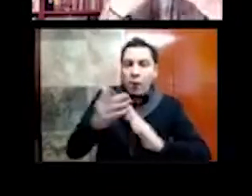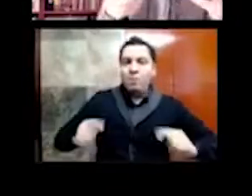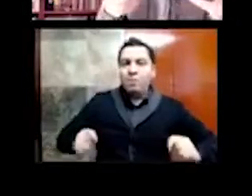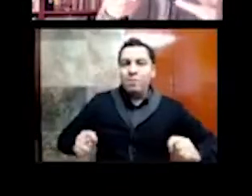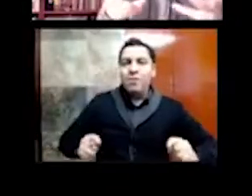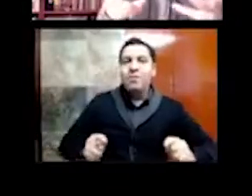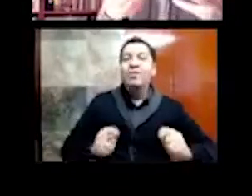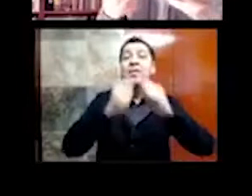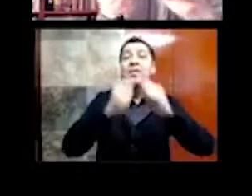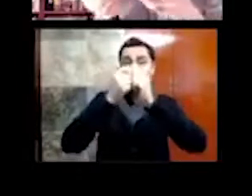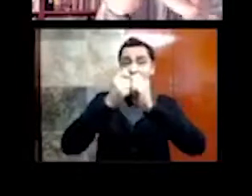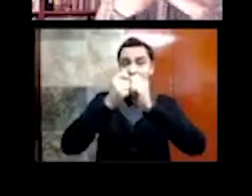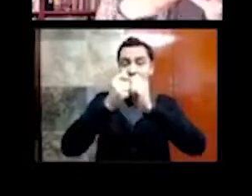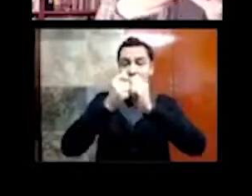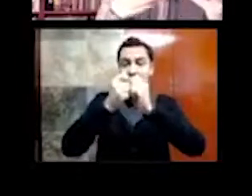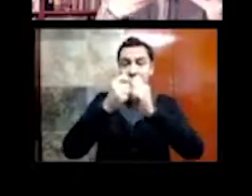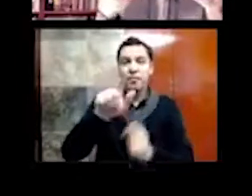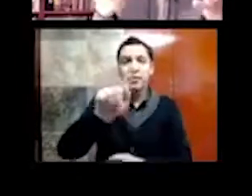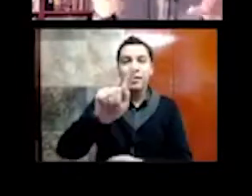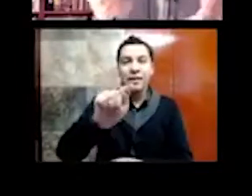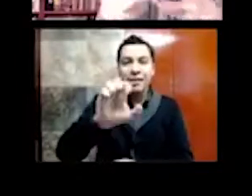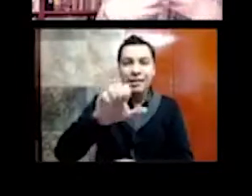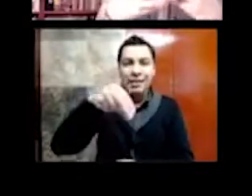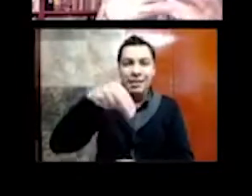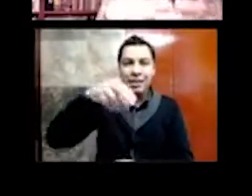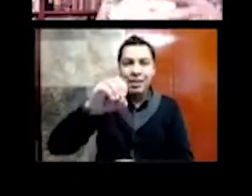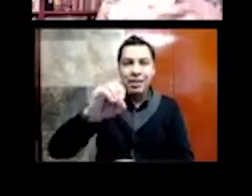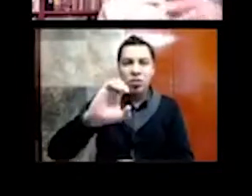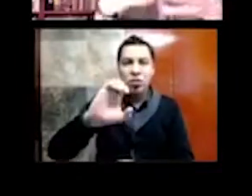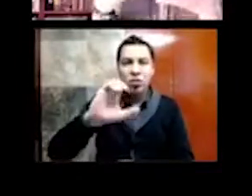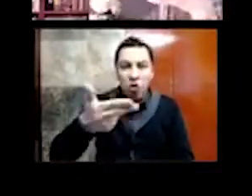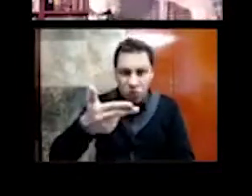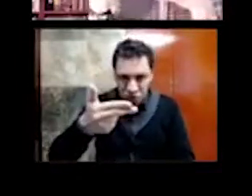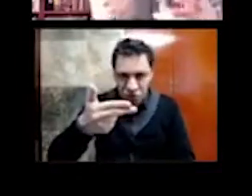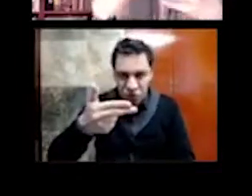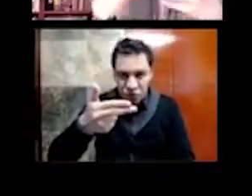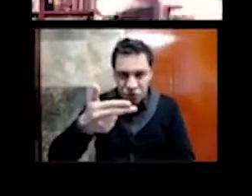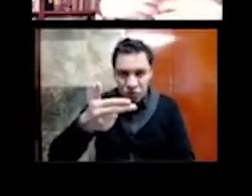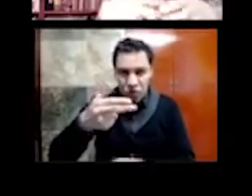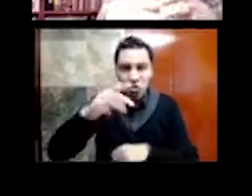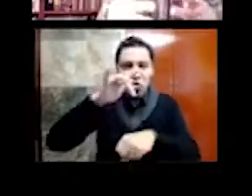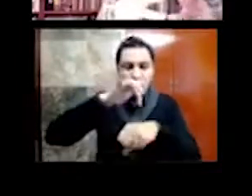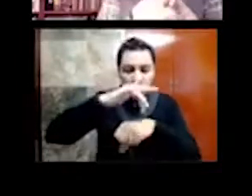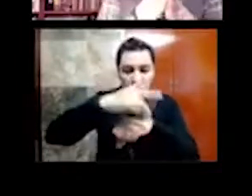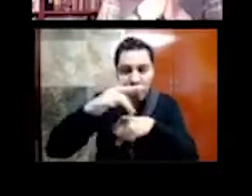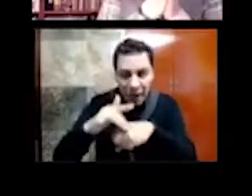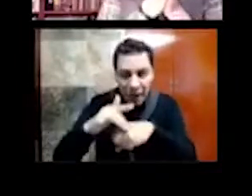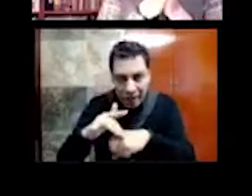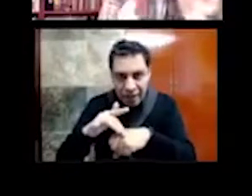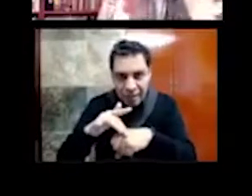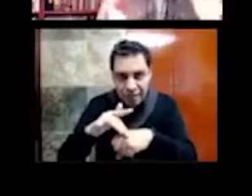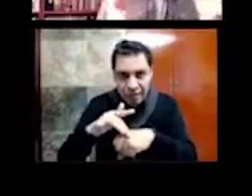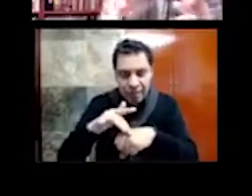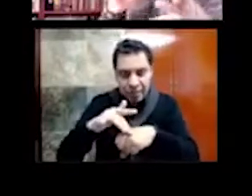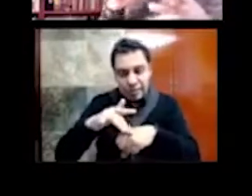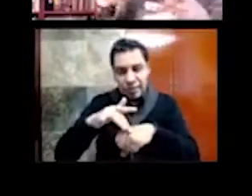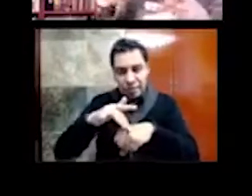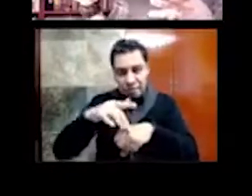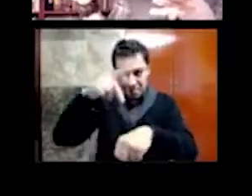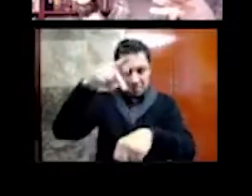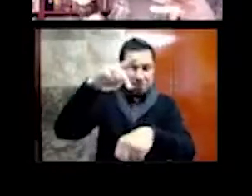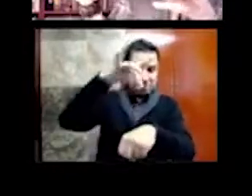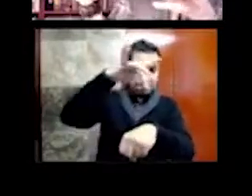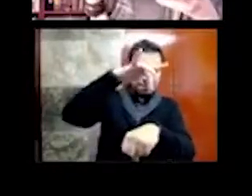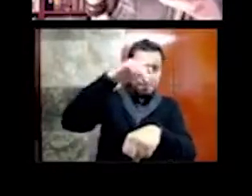Es por eso que el nombre Tenochca, Tetl y Enochtli, nopal sobre la piedra, es atribuido a este